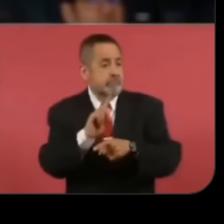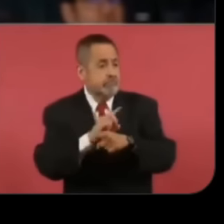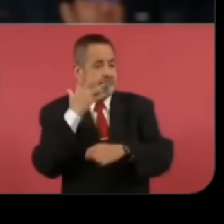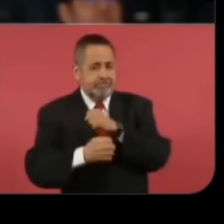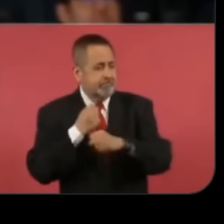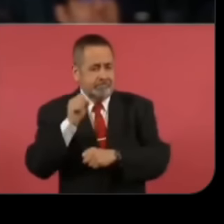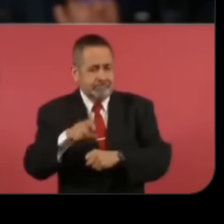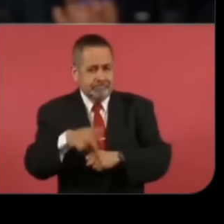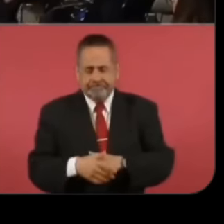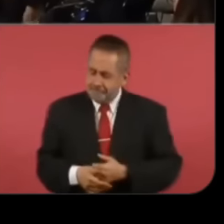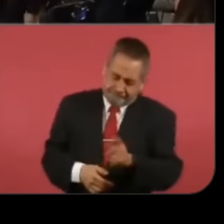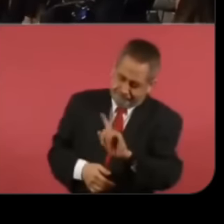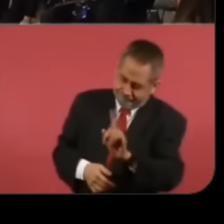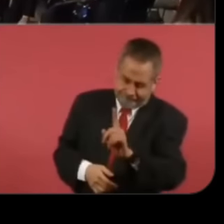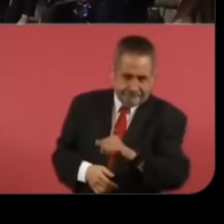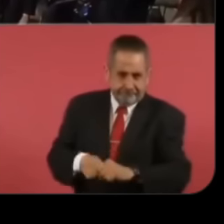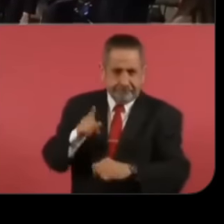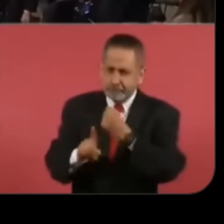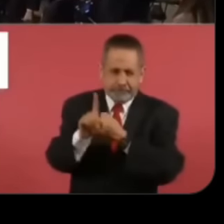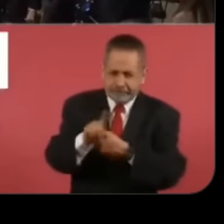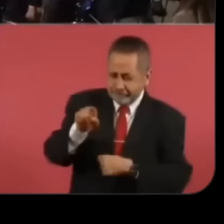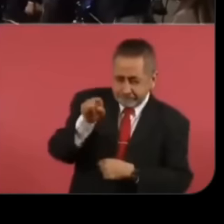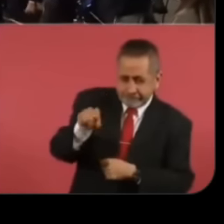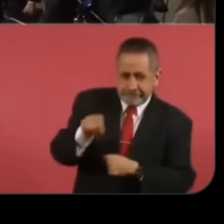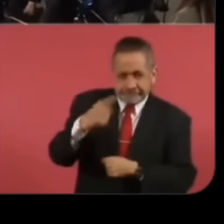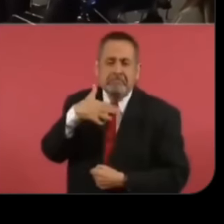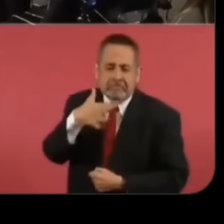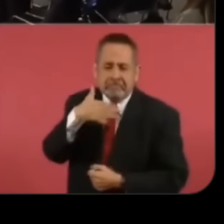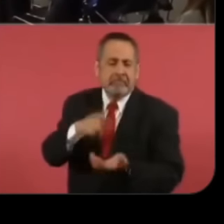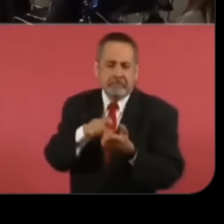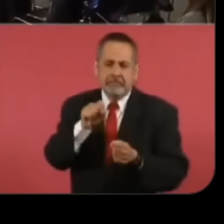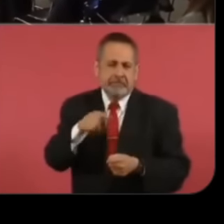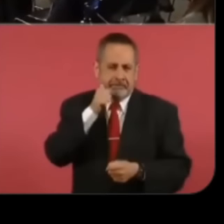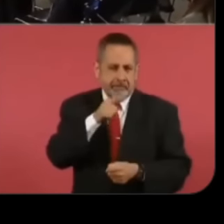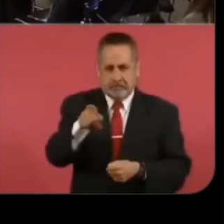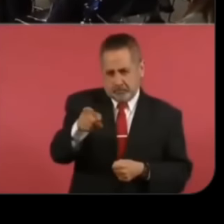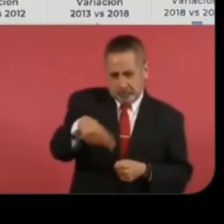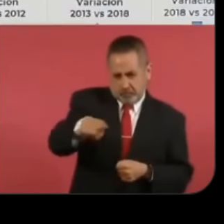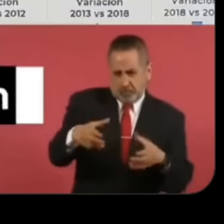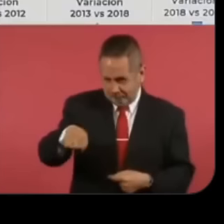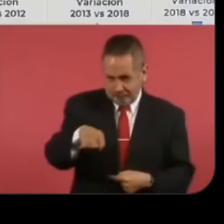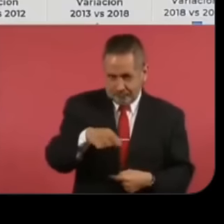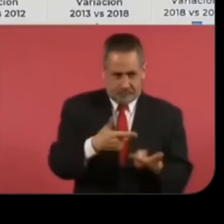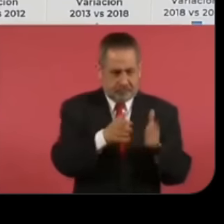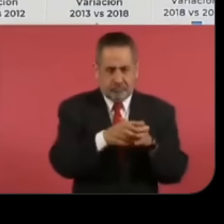años. No. El problema de siempre era la corrupción, que ustedes